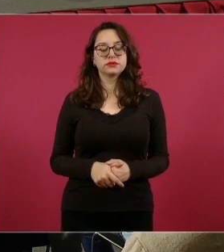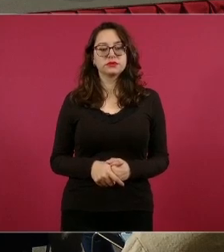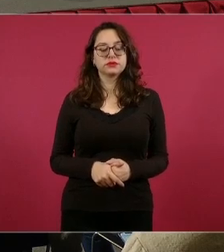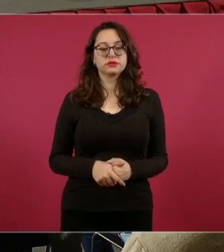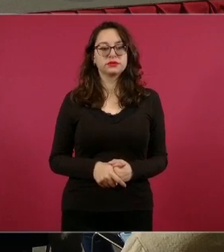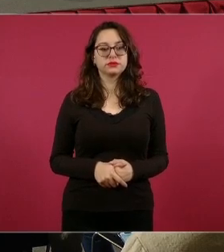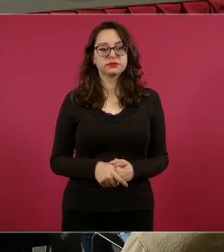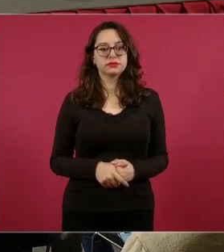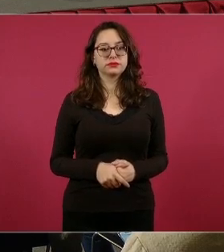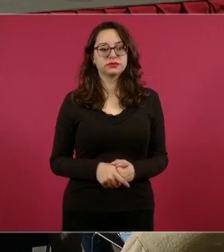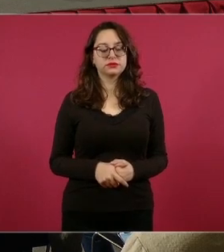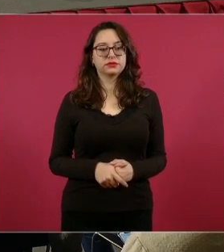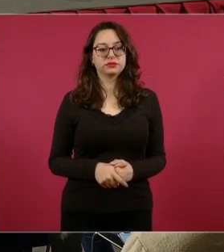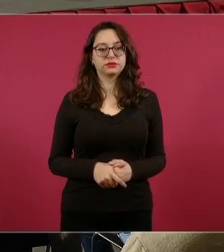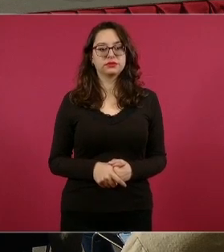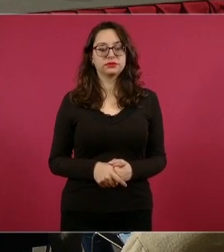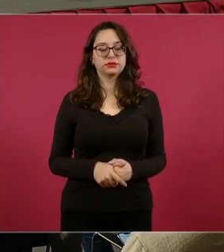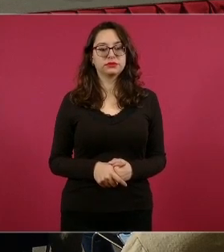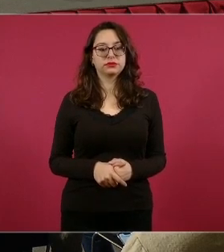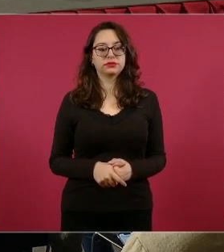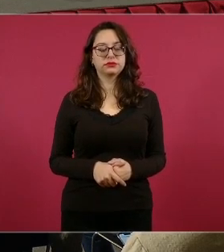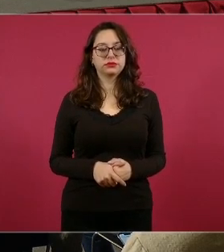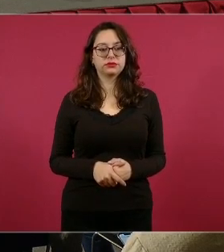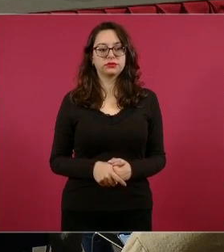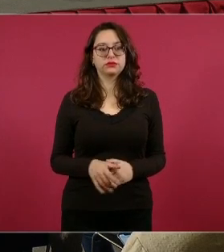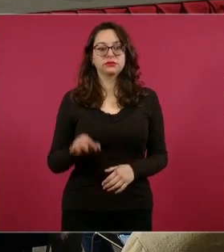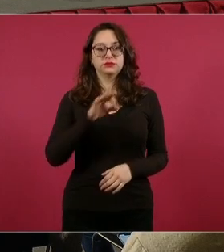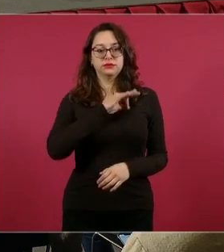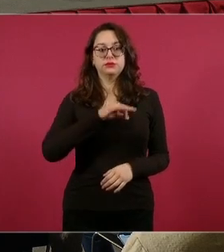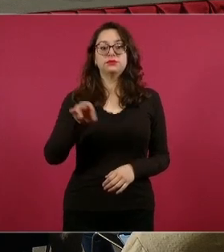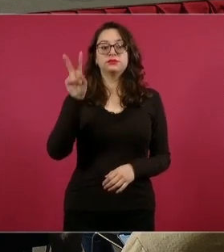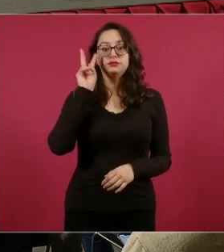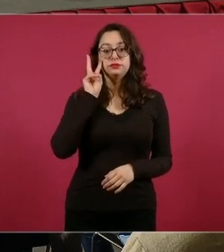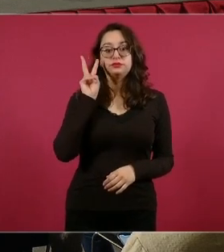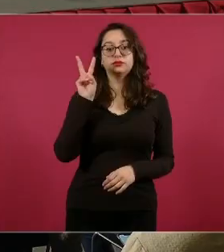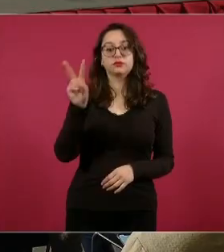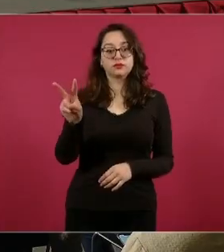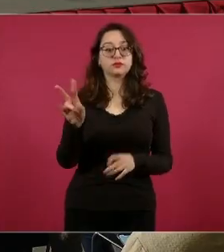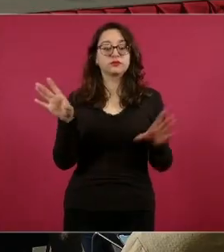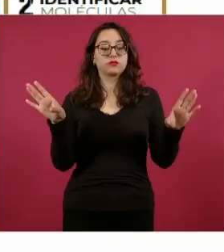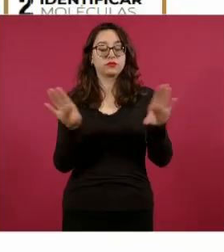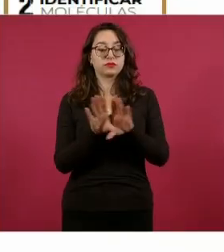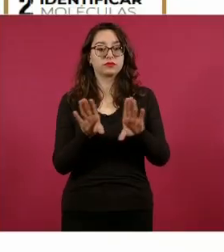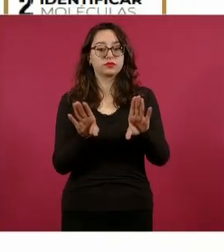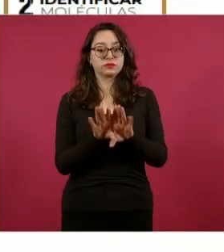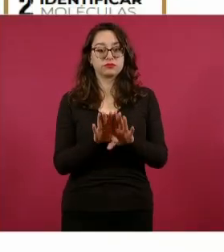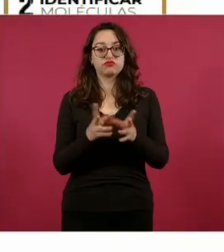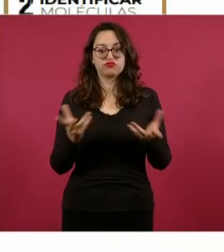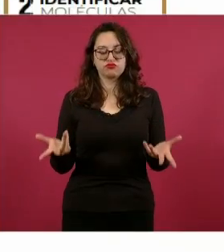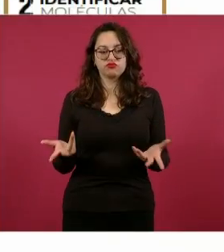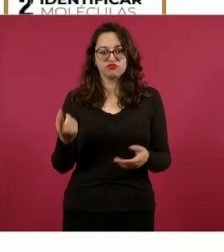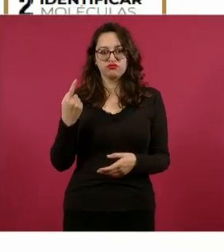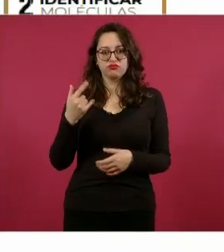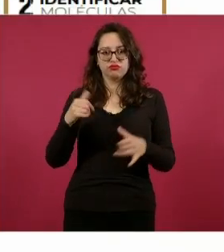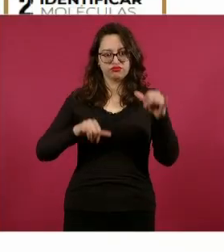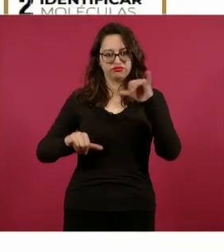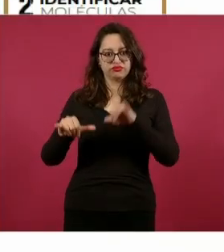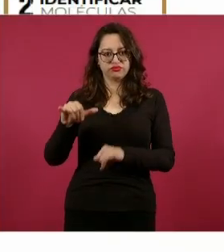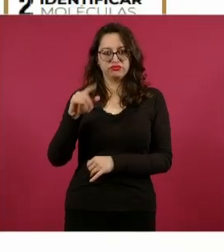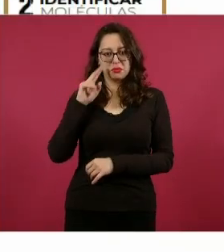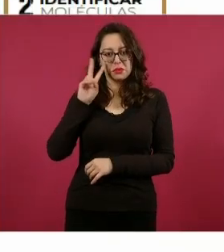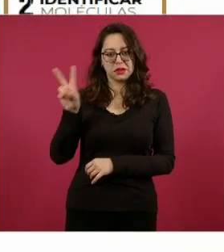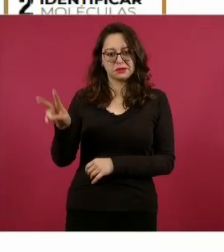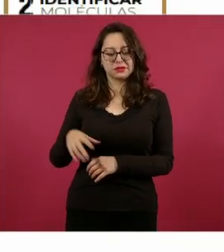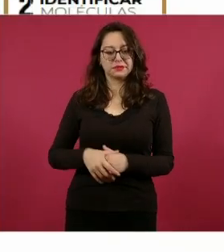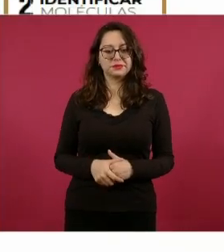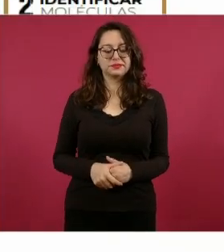Vamos a recordar esta imagen en la cual podemos apreciar la primera cromatografía realizada por nuestro Laboratorio Nacional